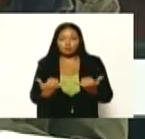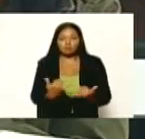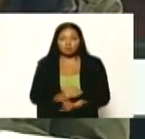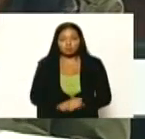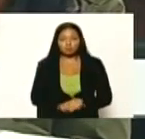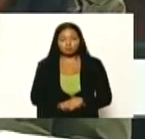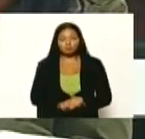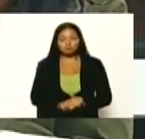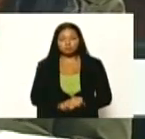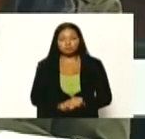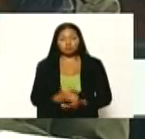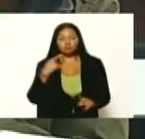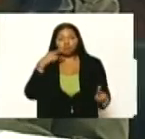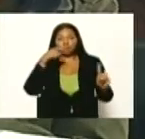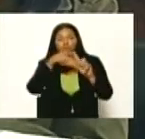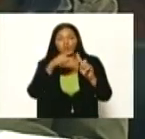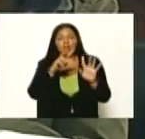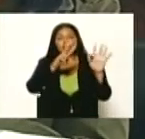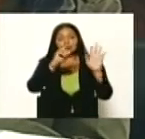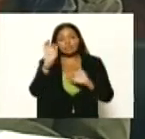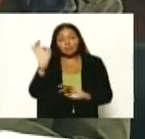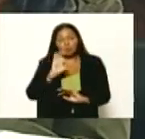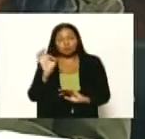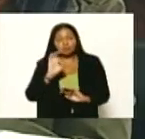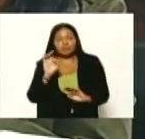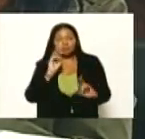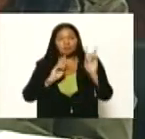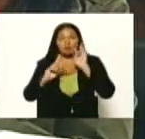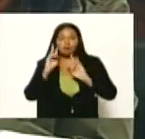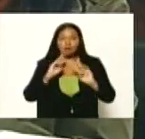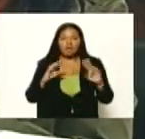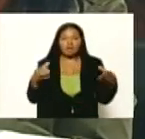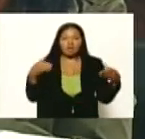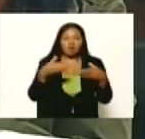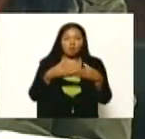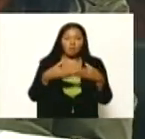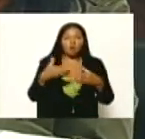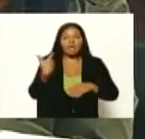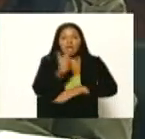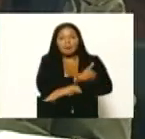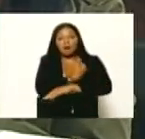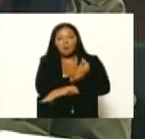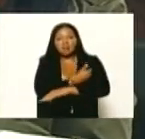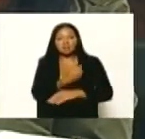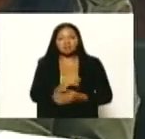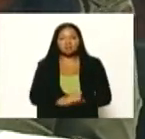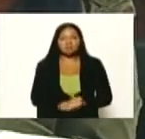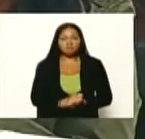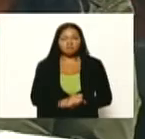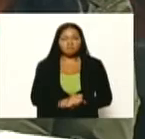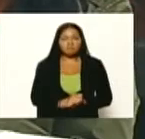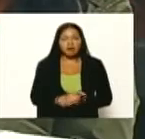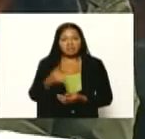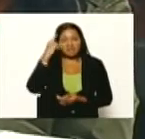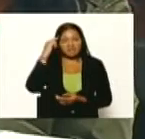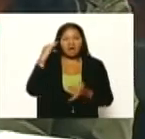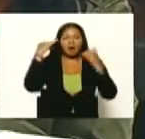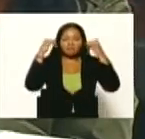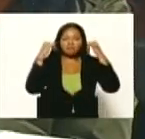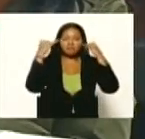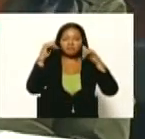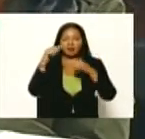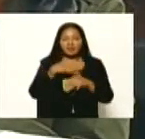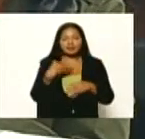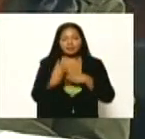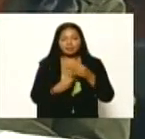no cumplieron la meta de llegar al 70% de inmunidad de rebaño, esta fecha para ellos patria de celebración.